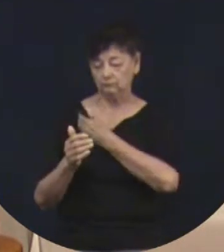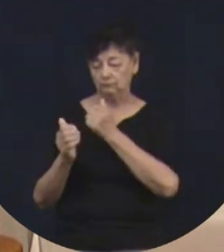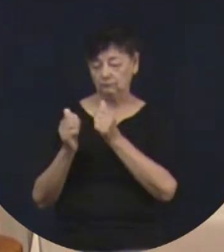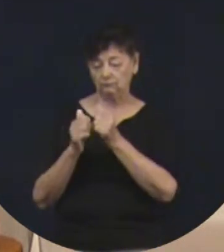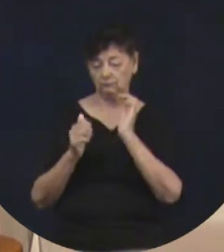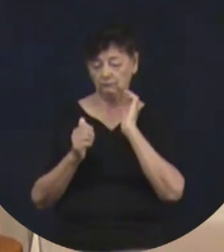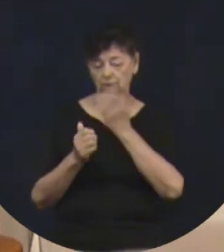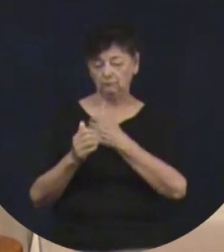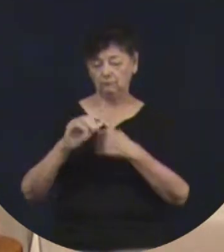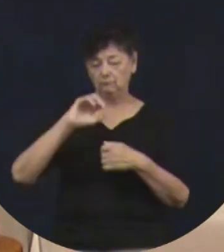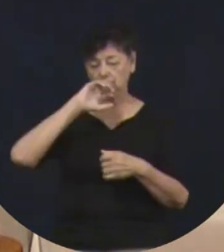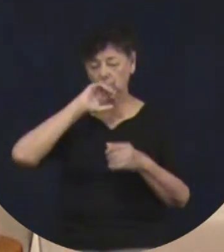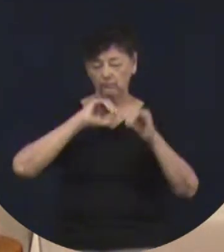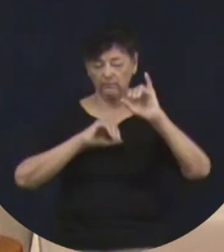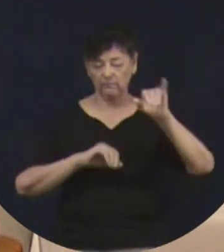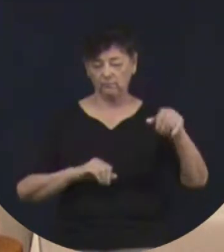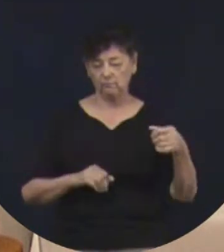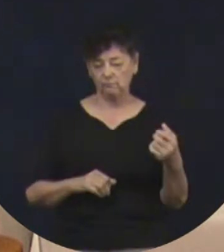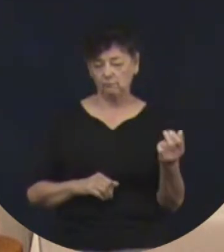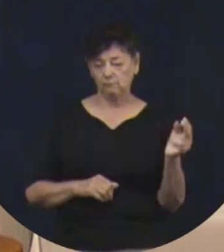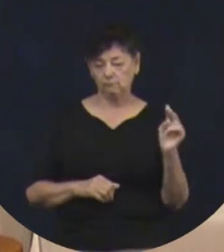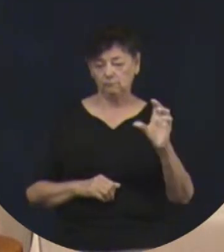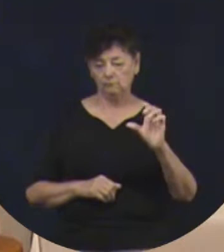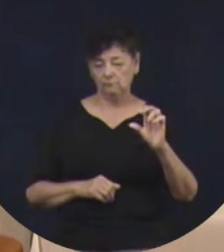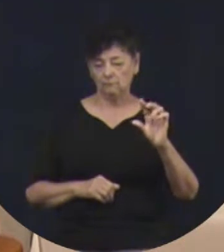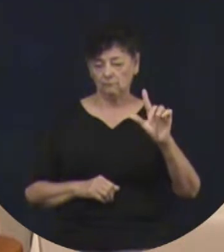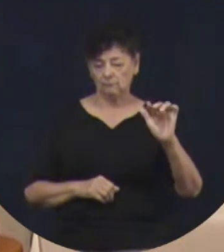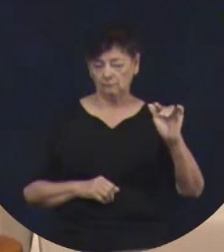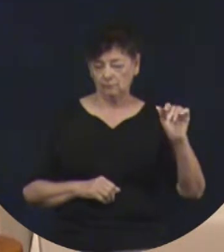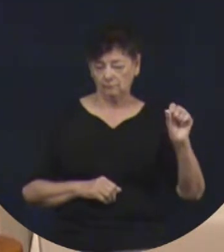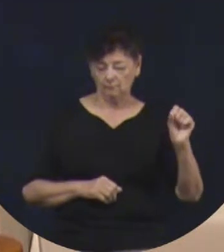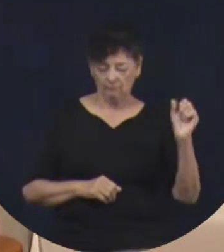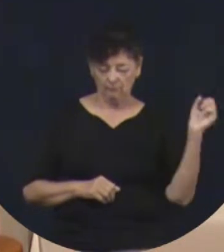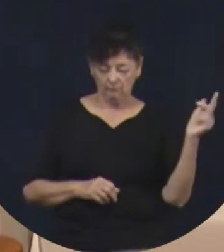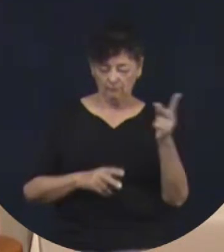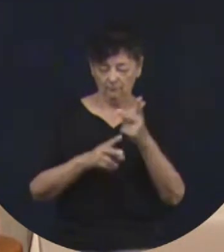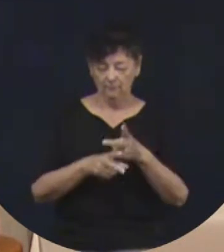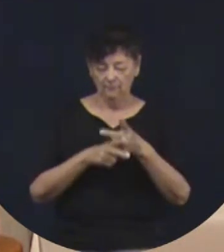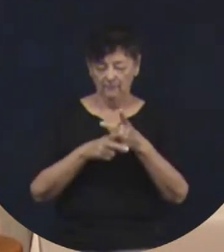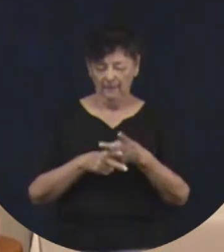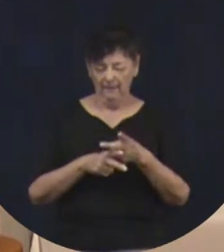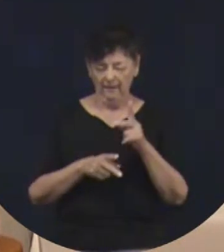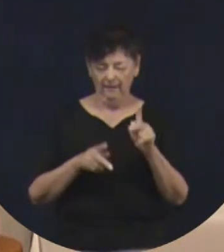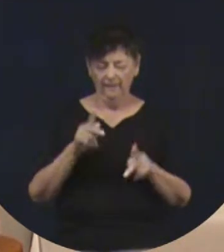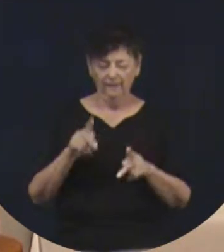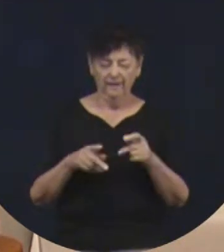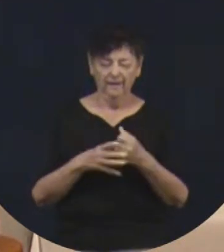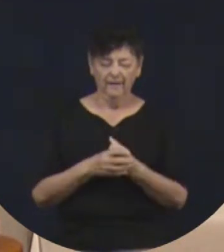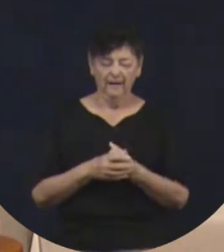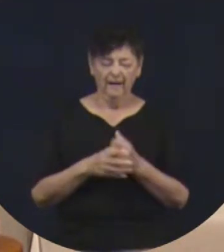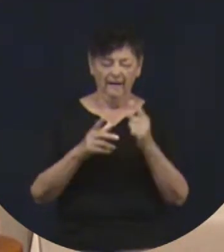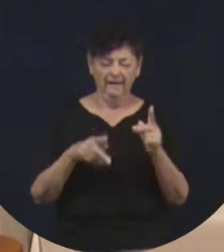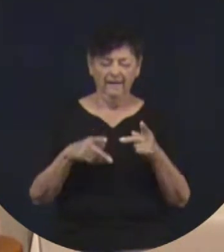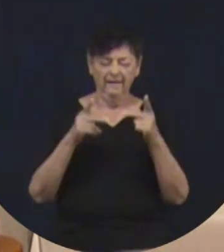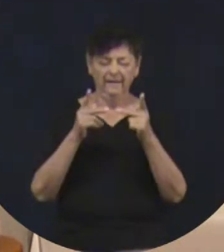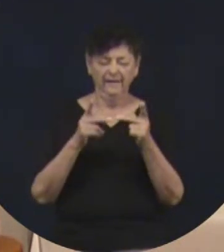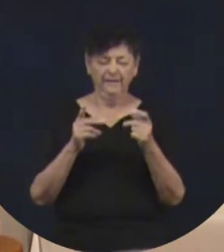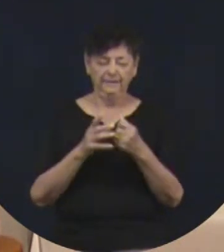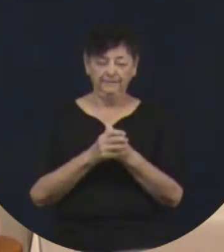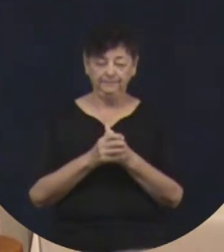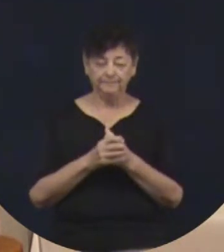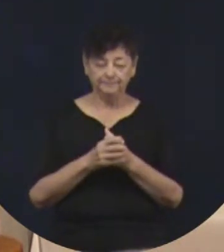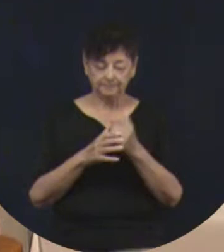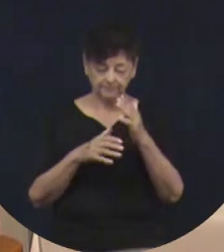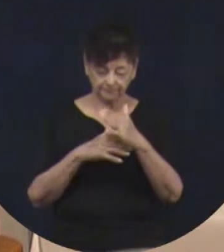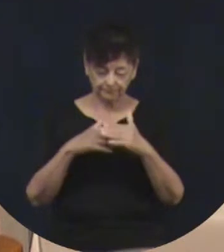nuestro arzobispo Juan Carlos, y todos los pastores que cuiden de tu pueblo, llévalos a perfección